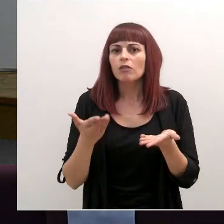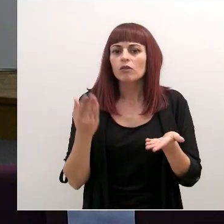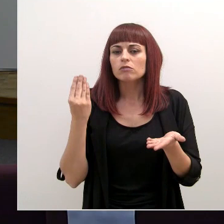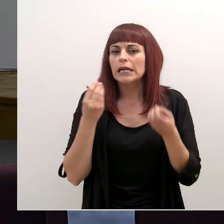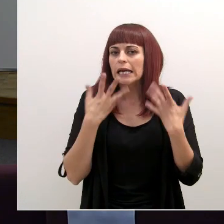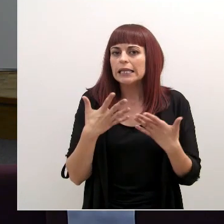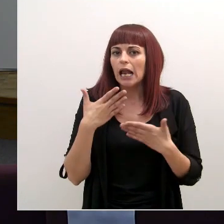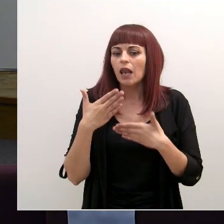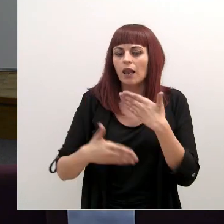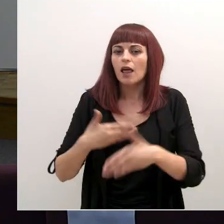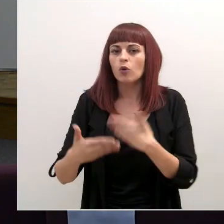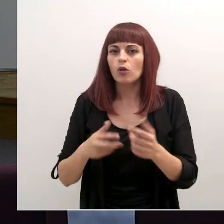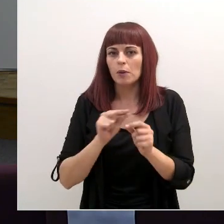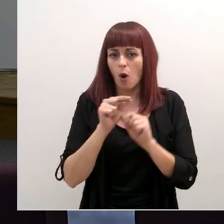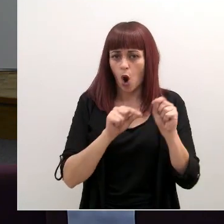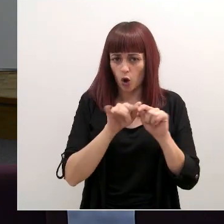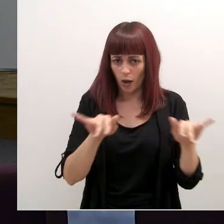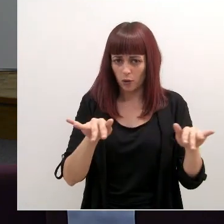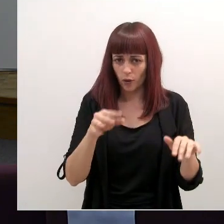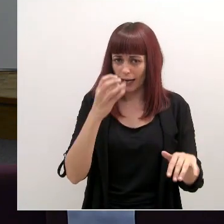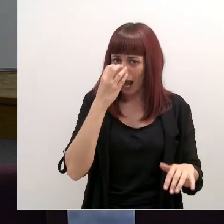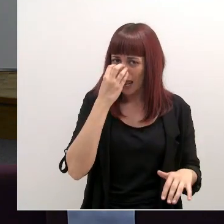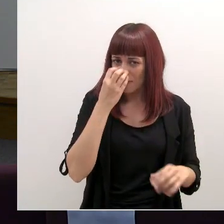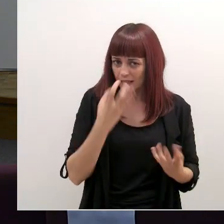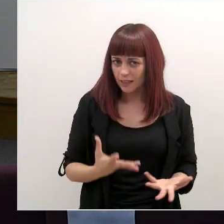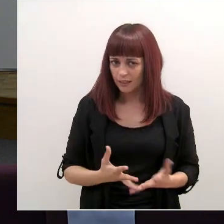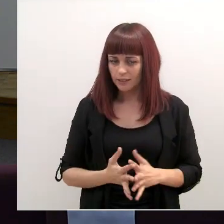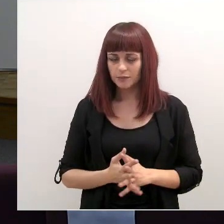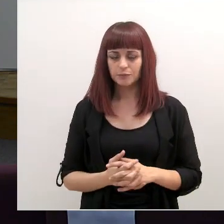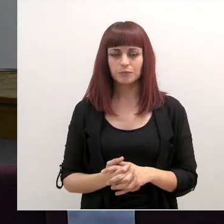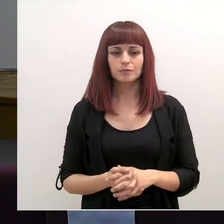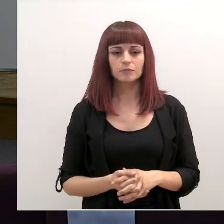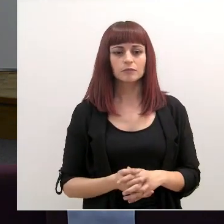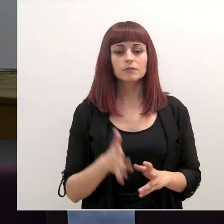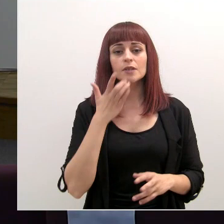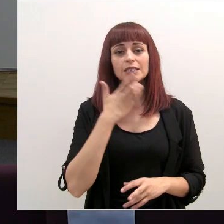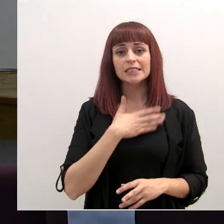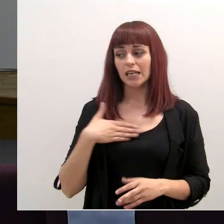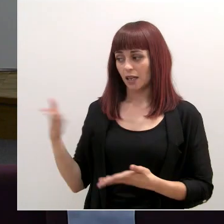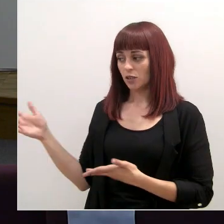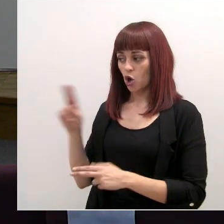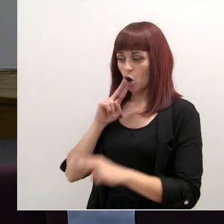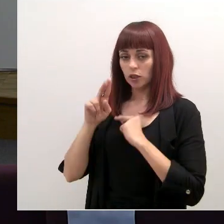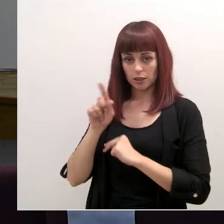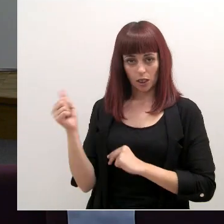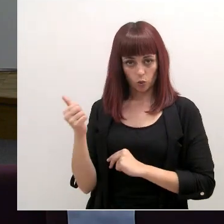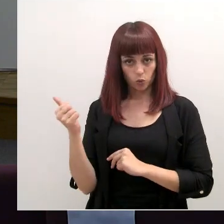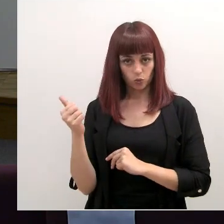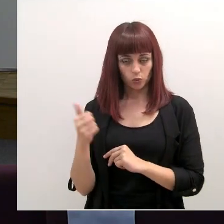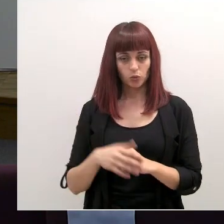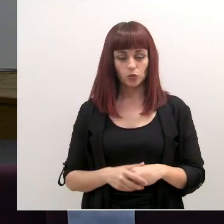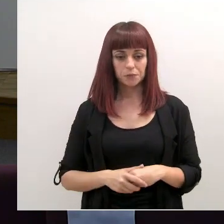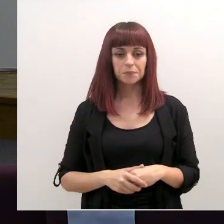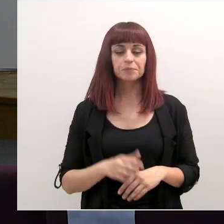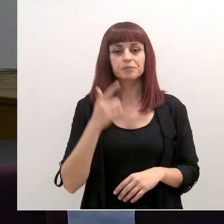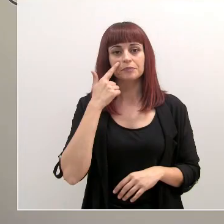tenido el COVID en Alhama. Bien, bueno, en principio, si quieres, Jaime, contesta tú mismo. Sí, bueno,